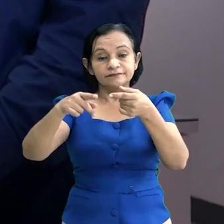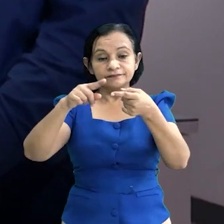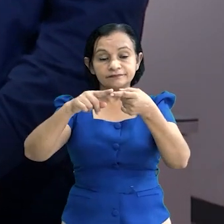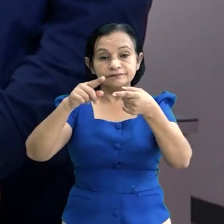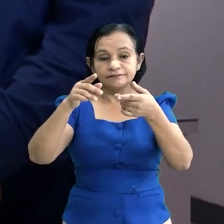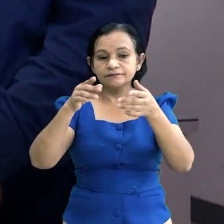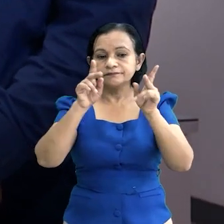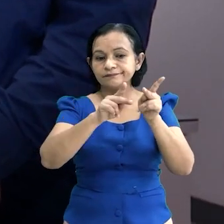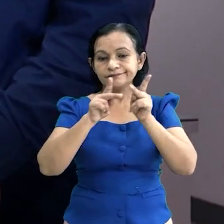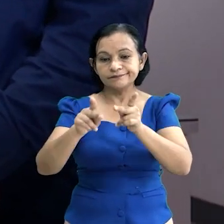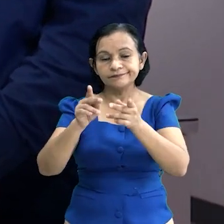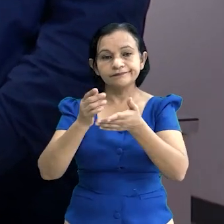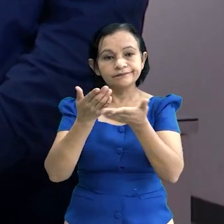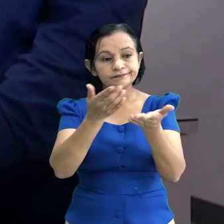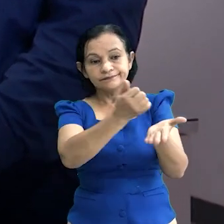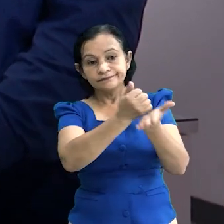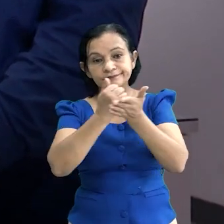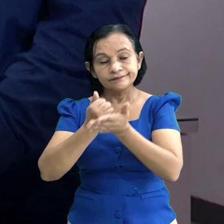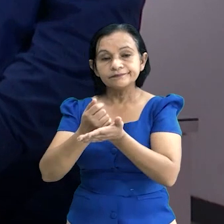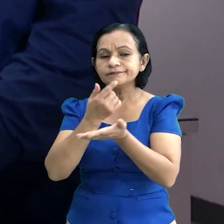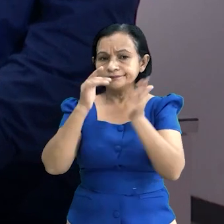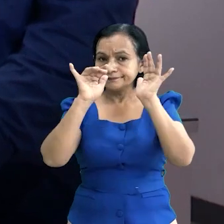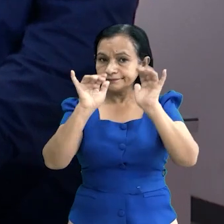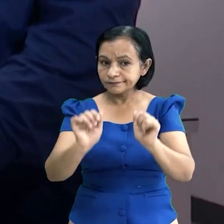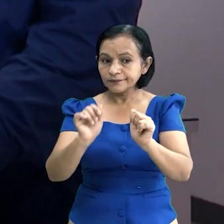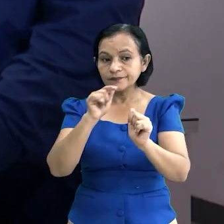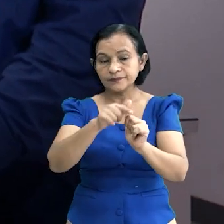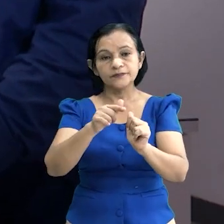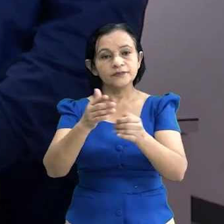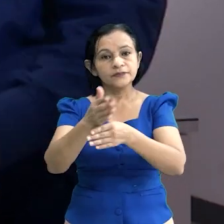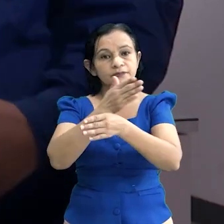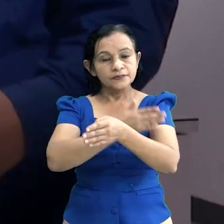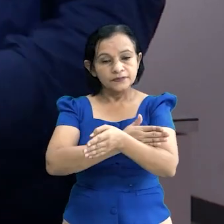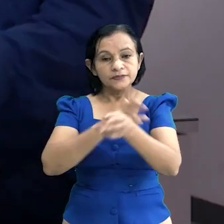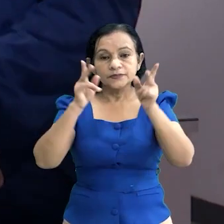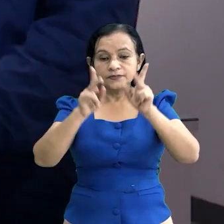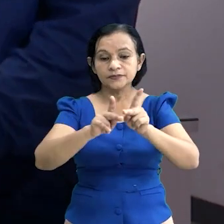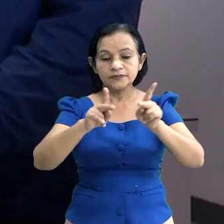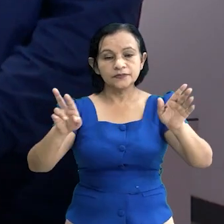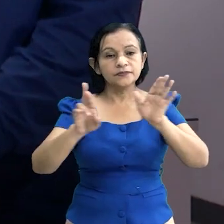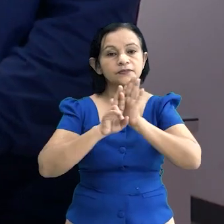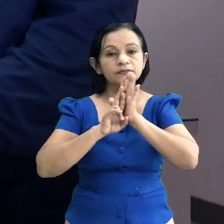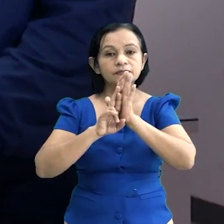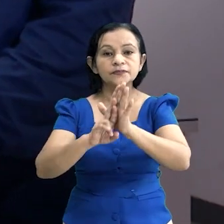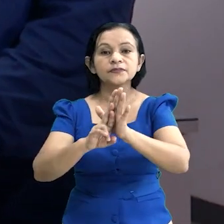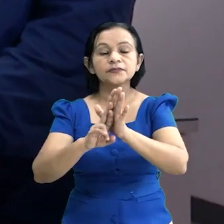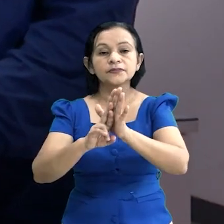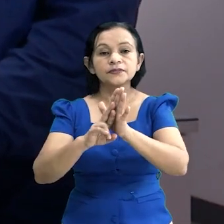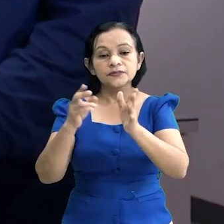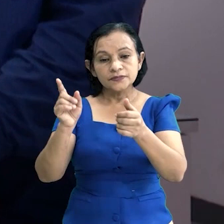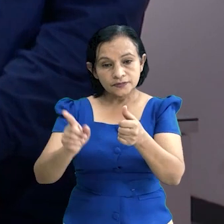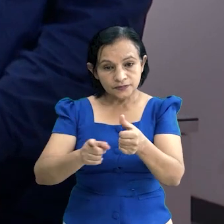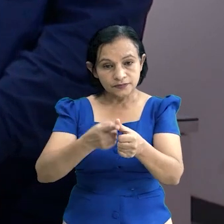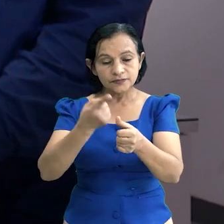electorales, quienes van a ser quienes ya son desde este plan de respuesta. Nuestro